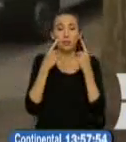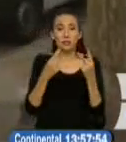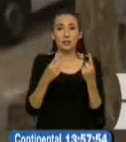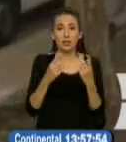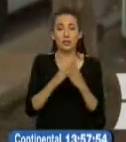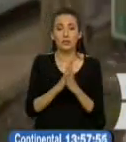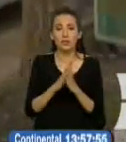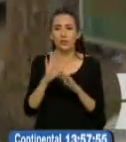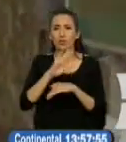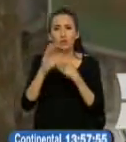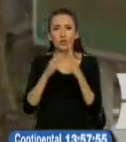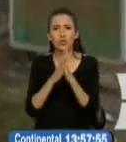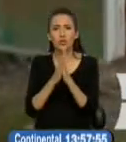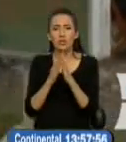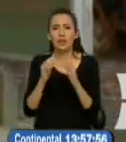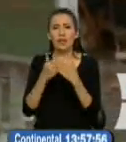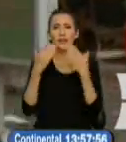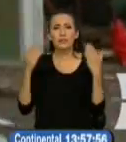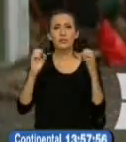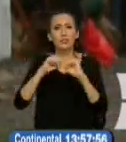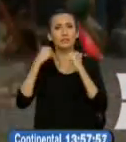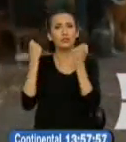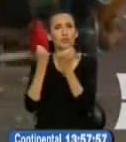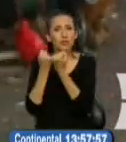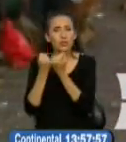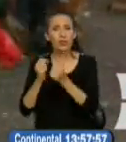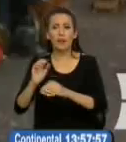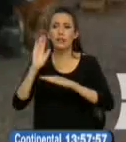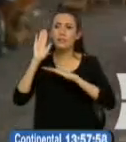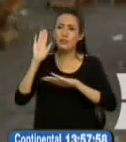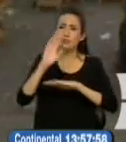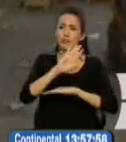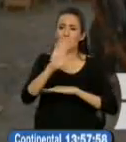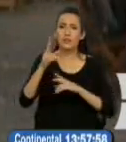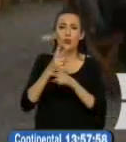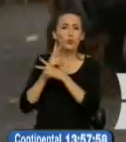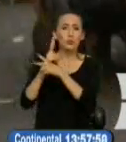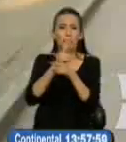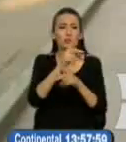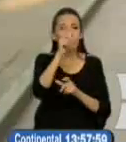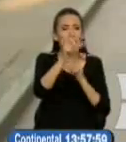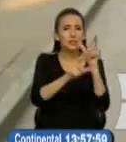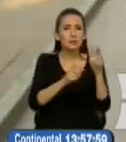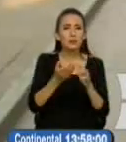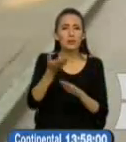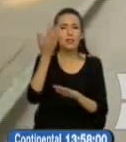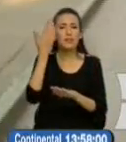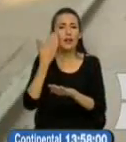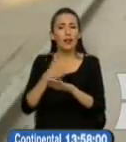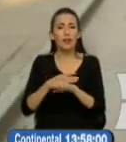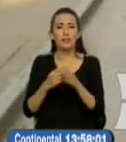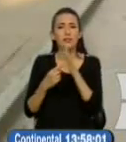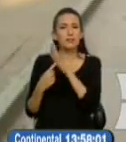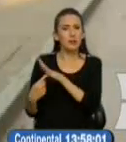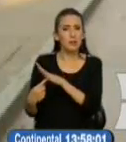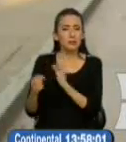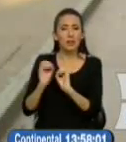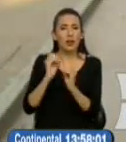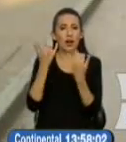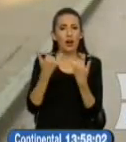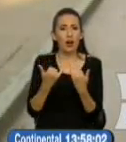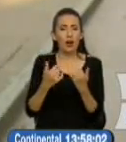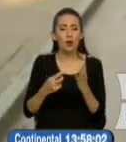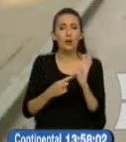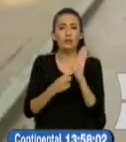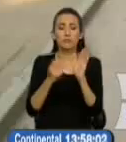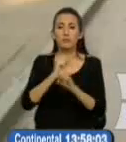actividades sociales, el compromiso por la defensa de los trabajadores, todo lo que estos grandes dirigentes